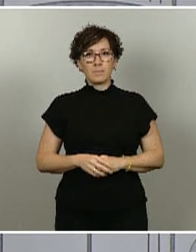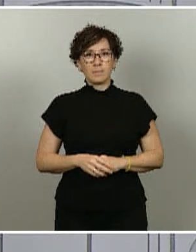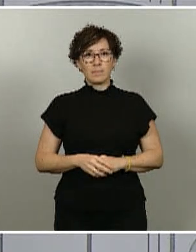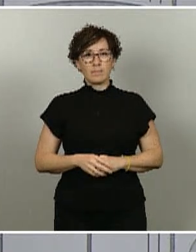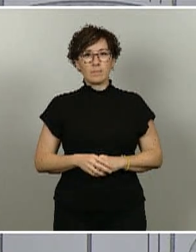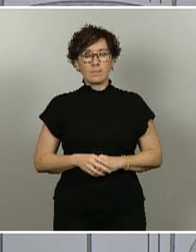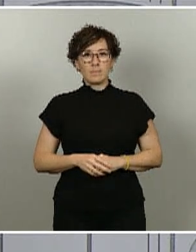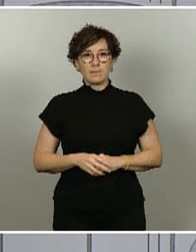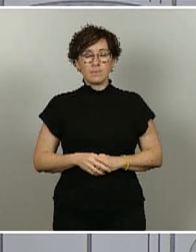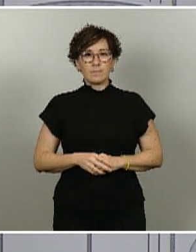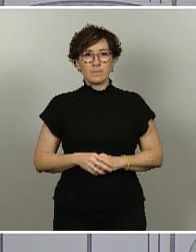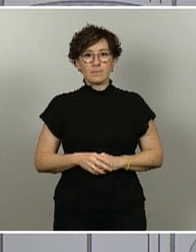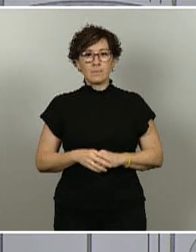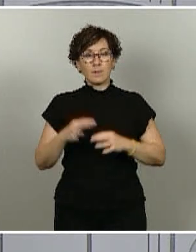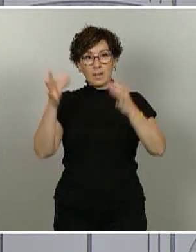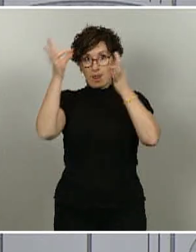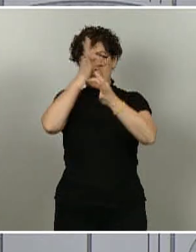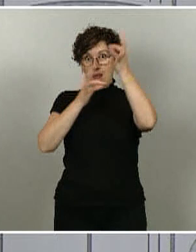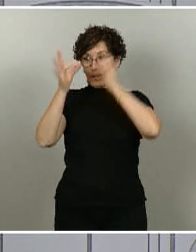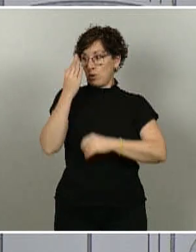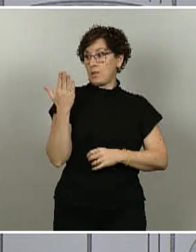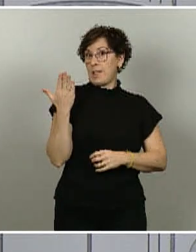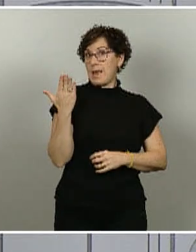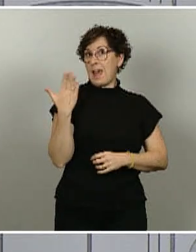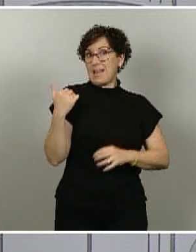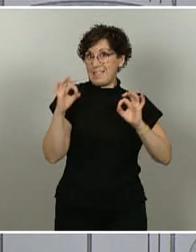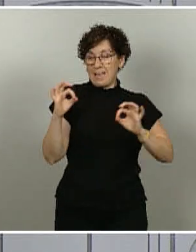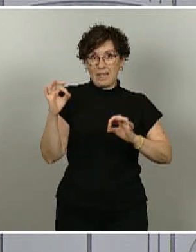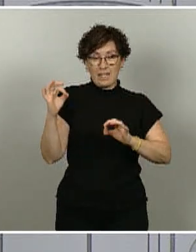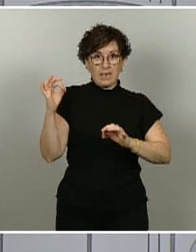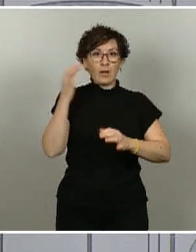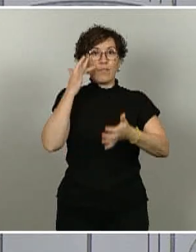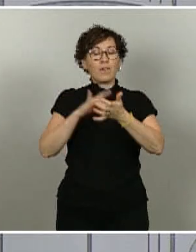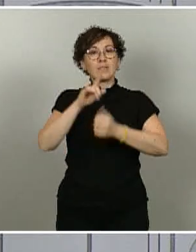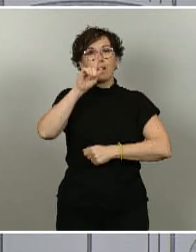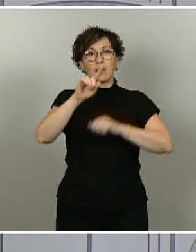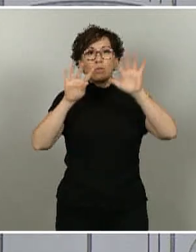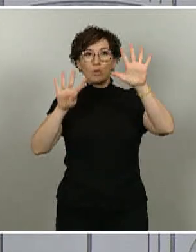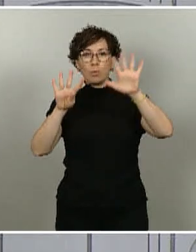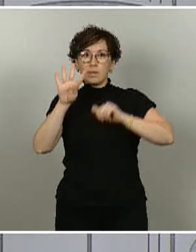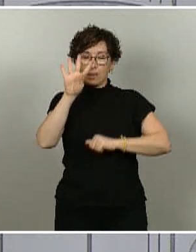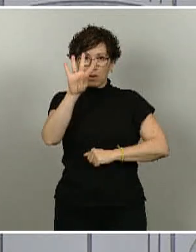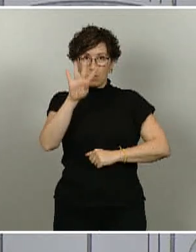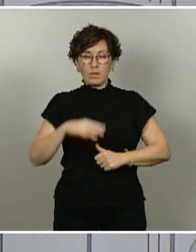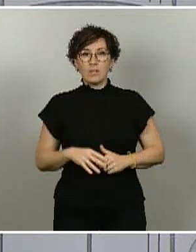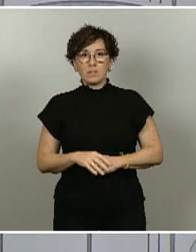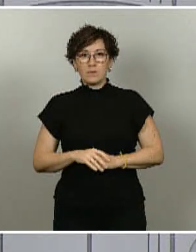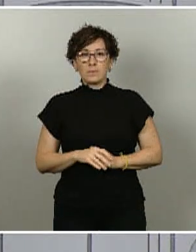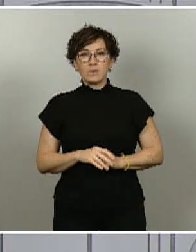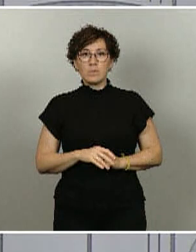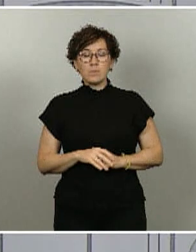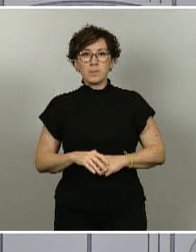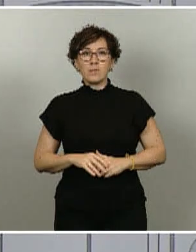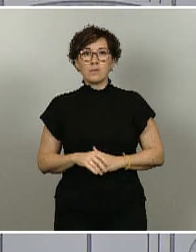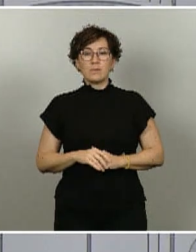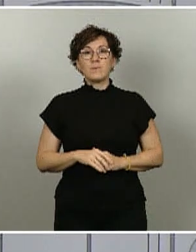se diagnosticaron ayer, con fecha de diagnóstico de ayer, son 194. También sabemos, porque ya lo estuvimos hablando ayer,